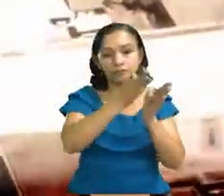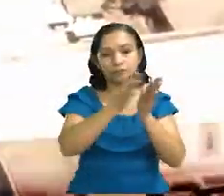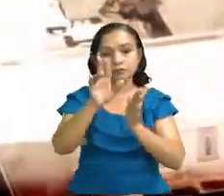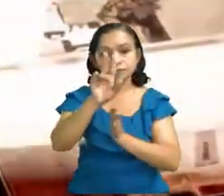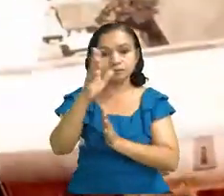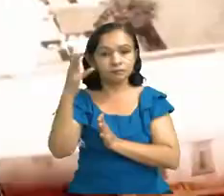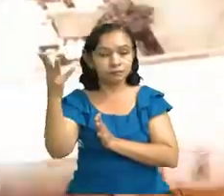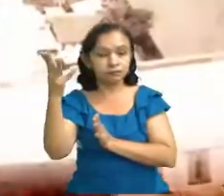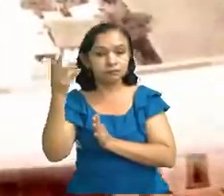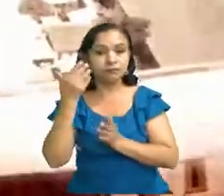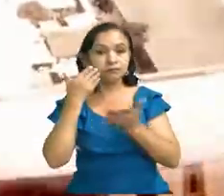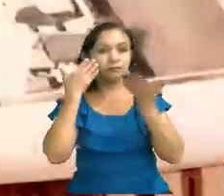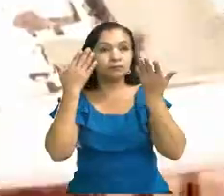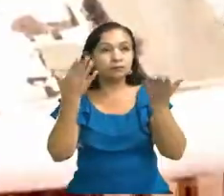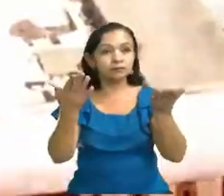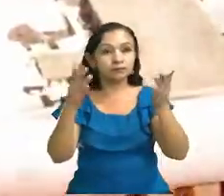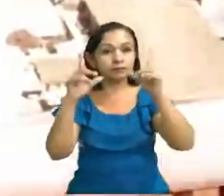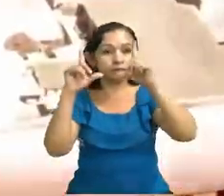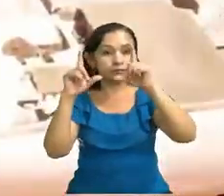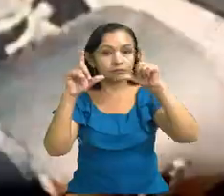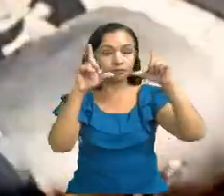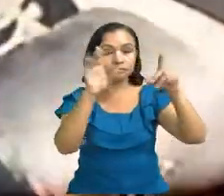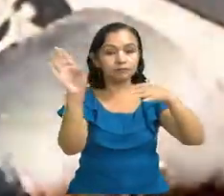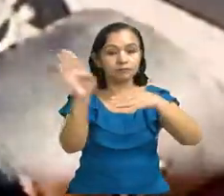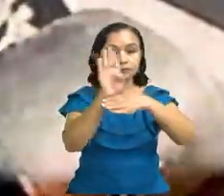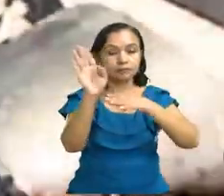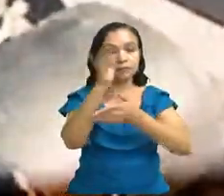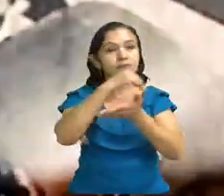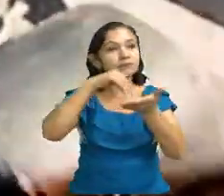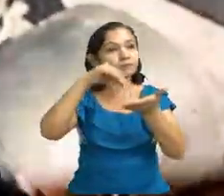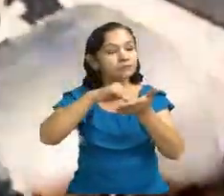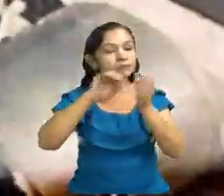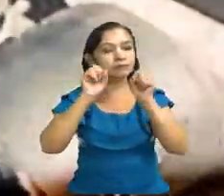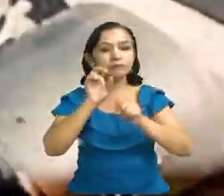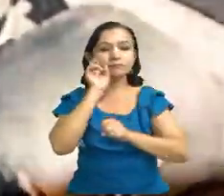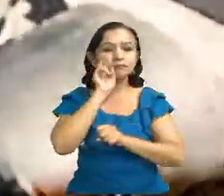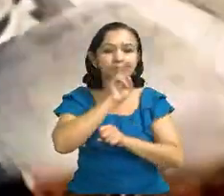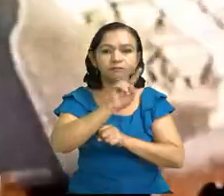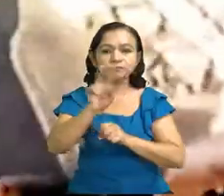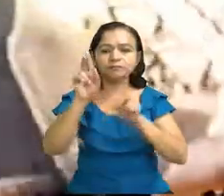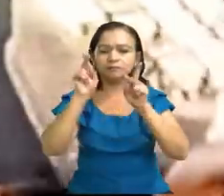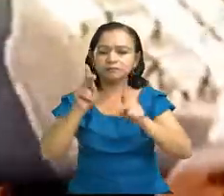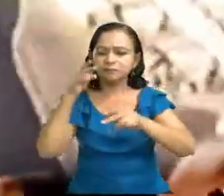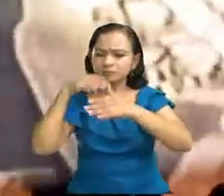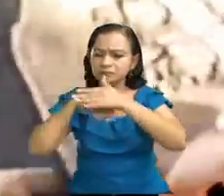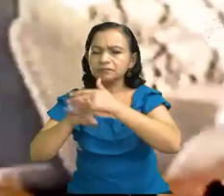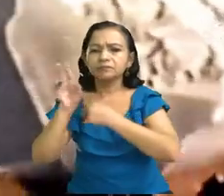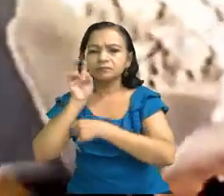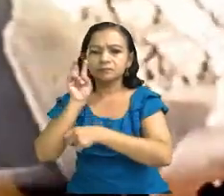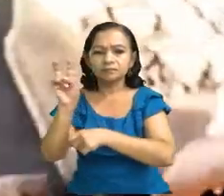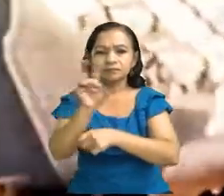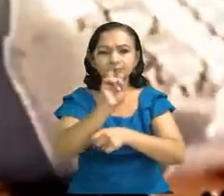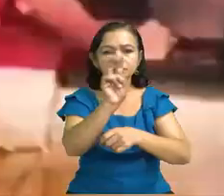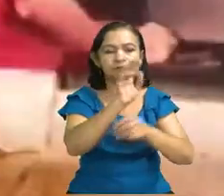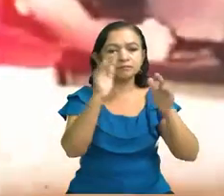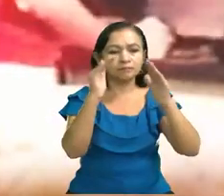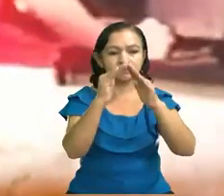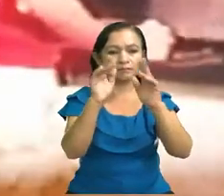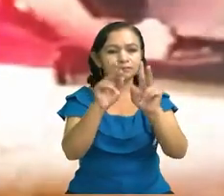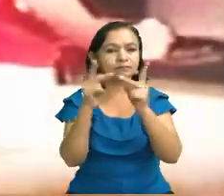de las obras existentes en el Banco Central, las cuales podrán ser apreciadas por el público en general en la Casa de los